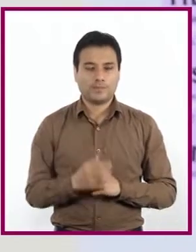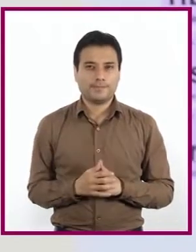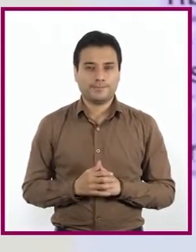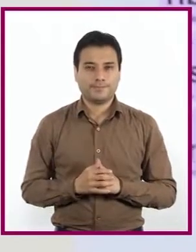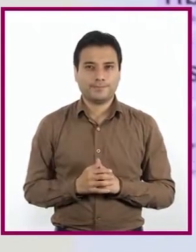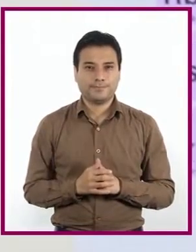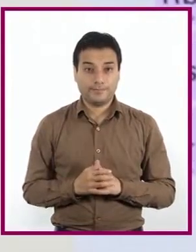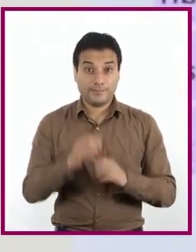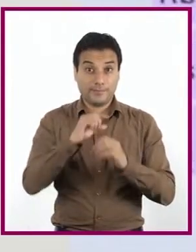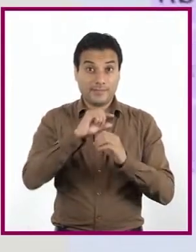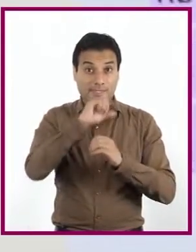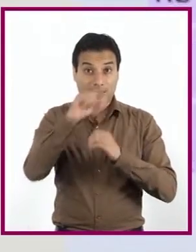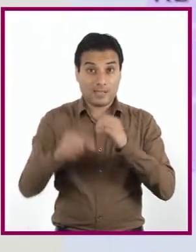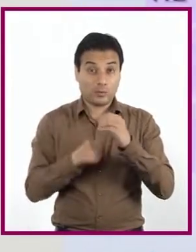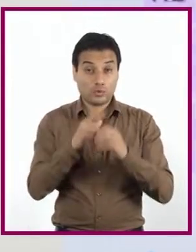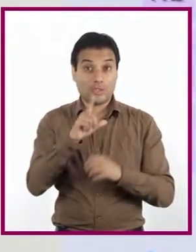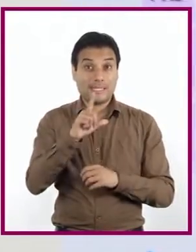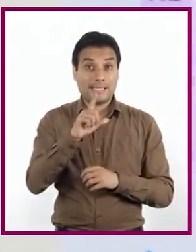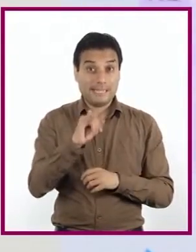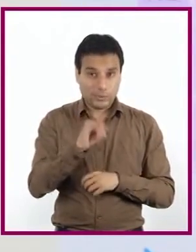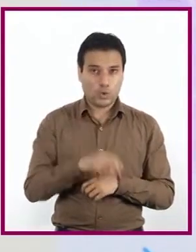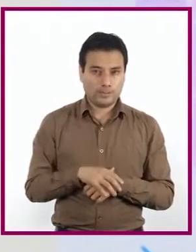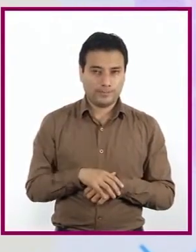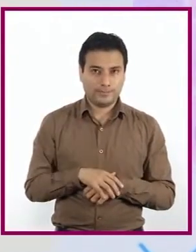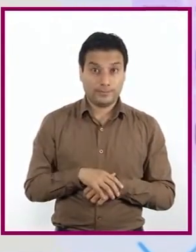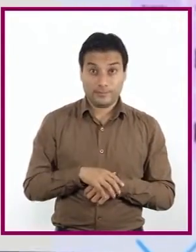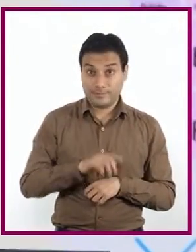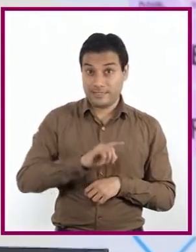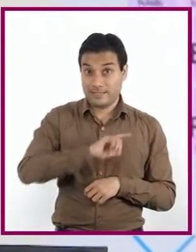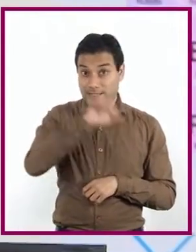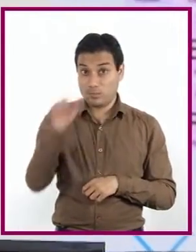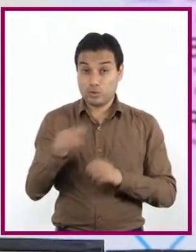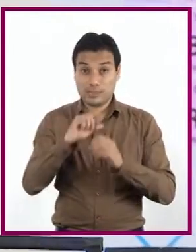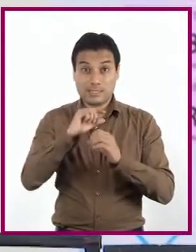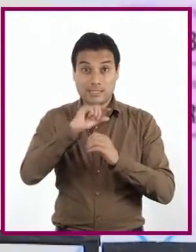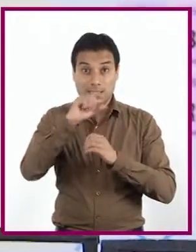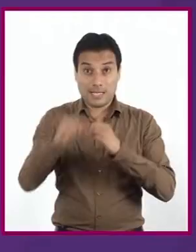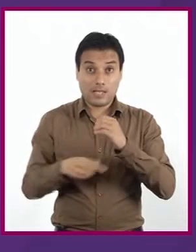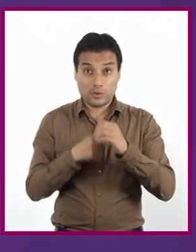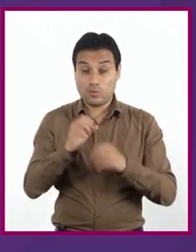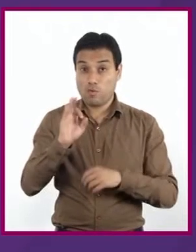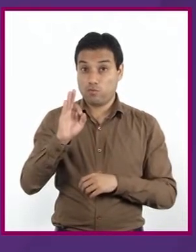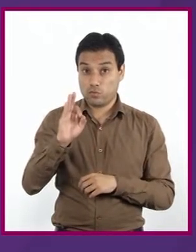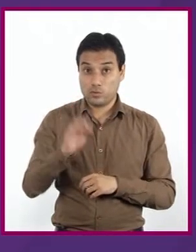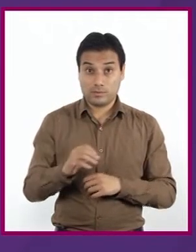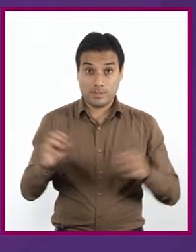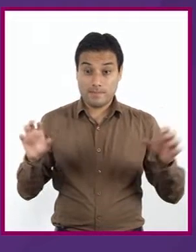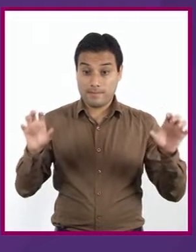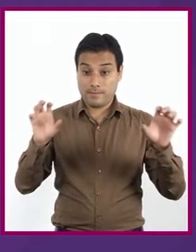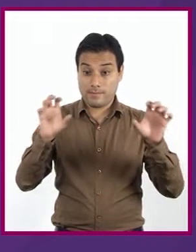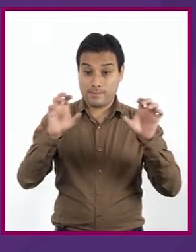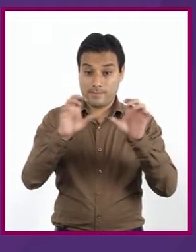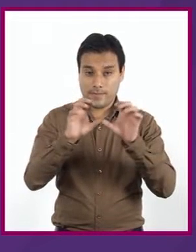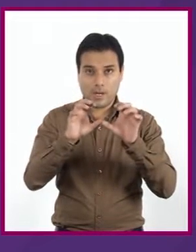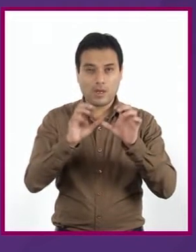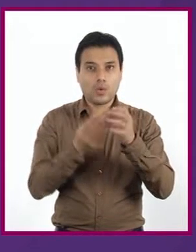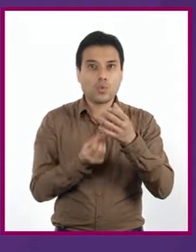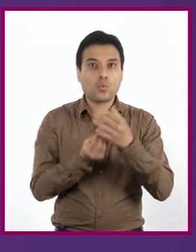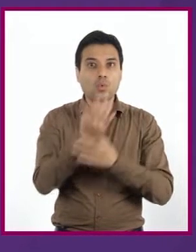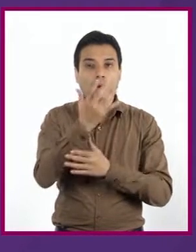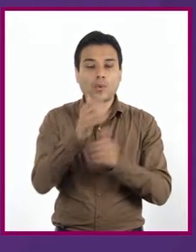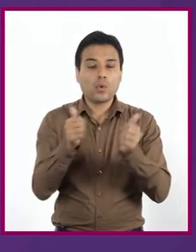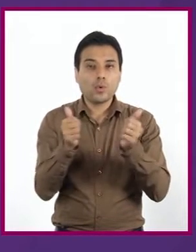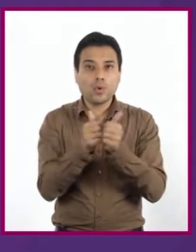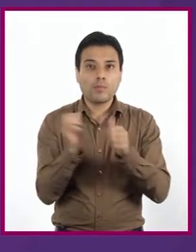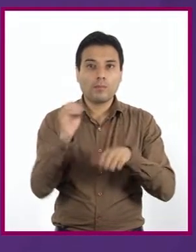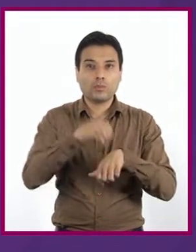los átomos de litio interaccionan químicamente con los átomos de flúor, se forma un compuesto iónico,